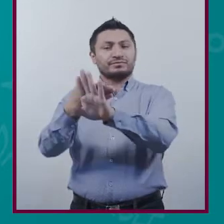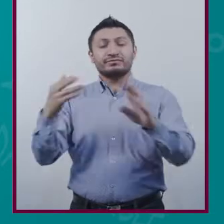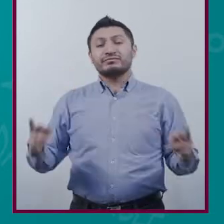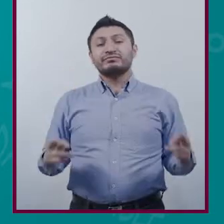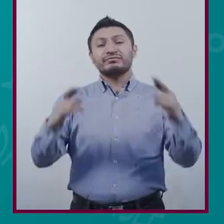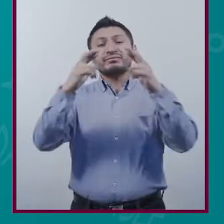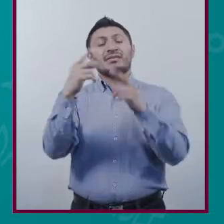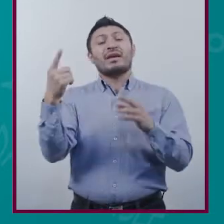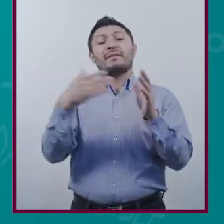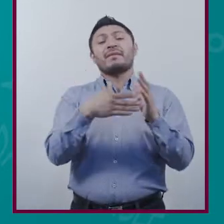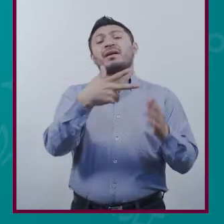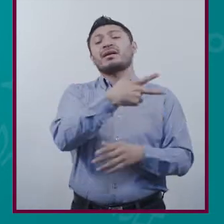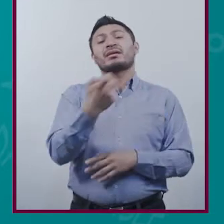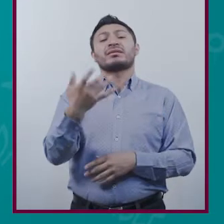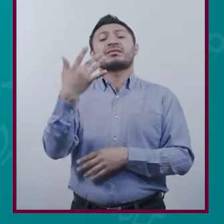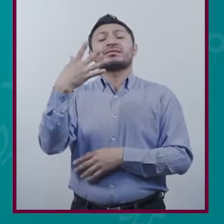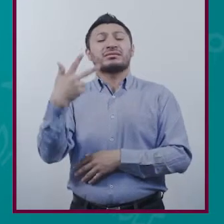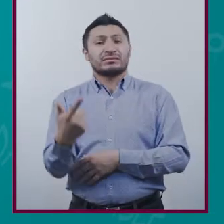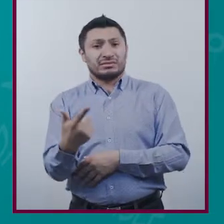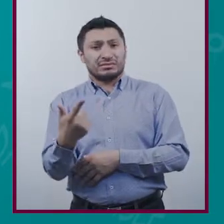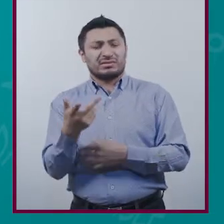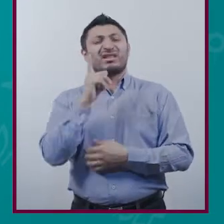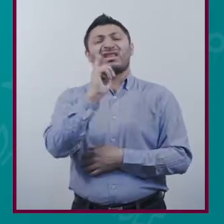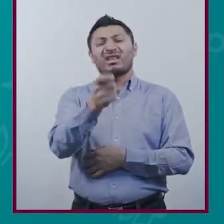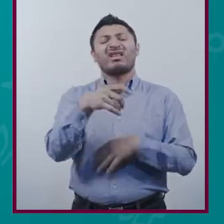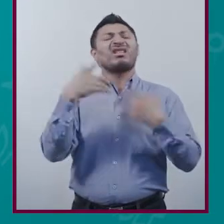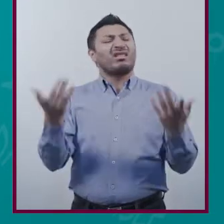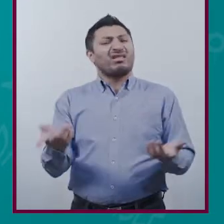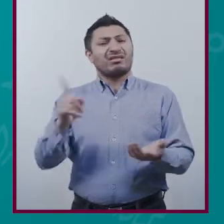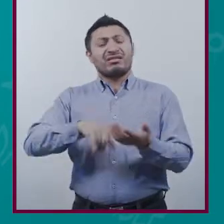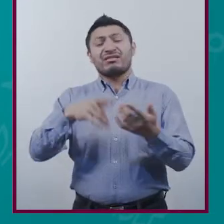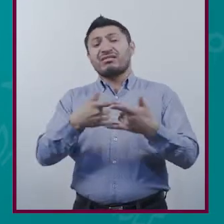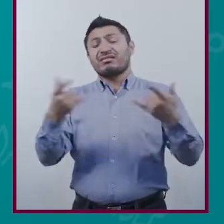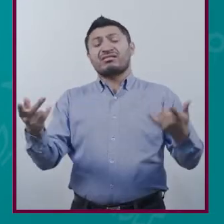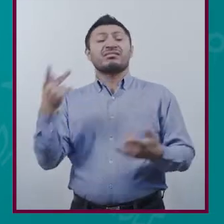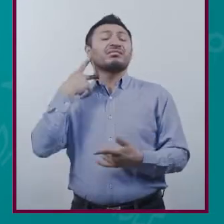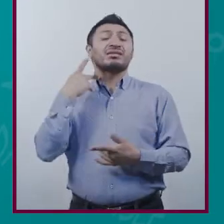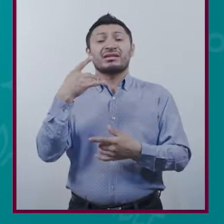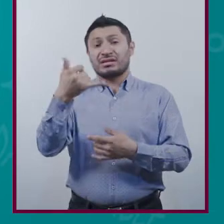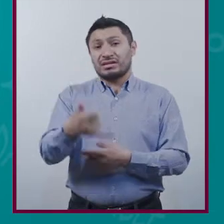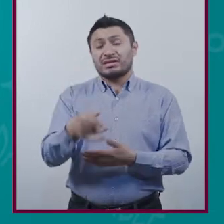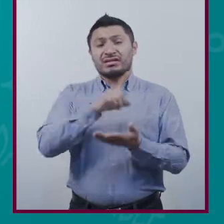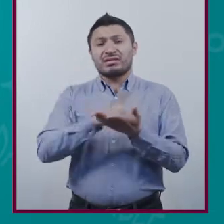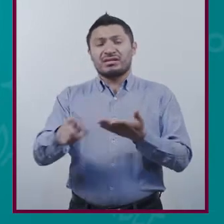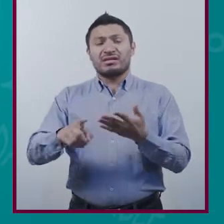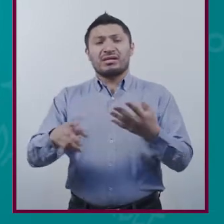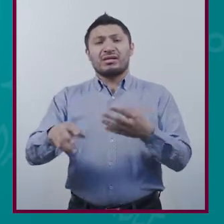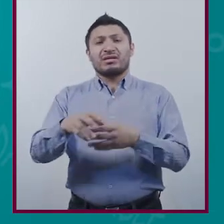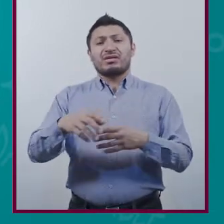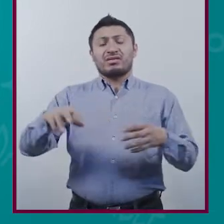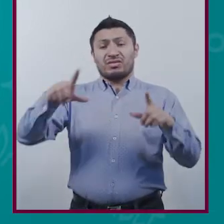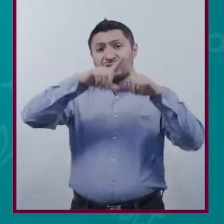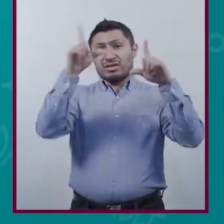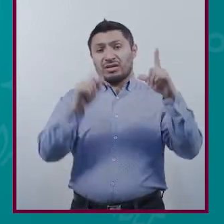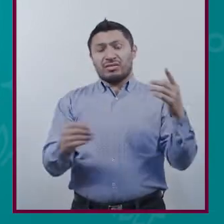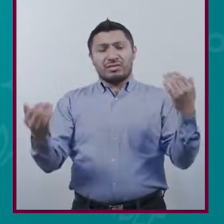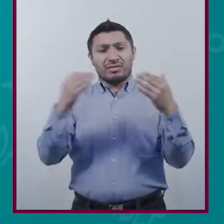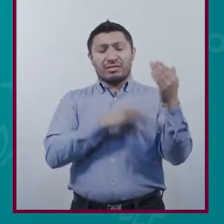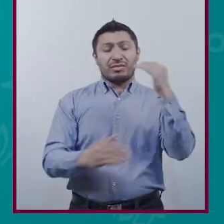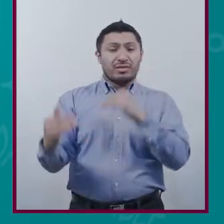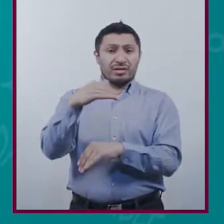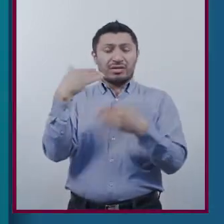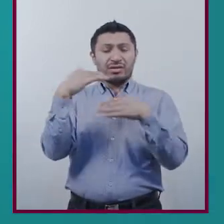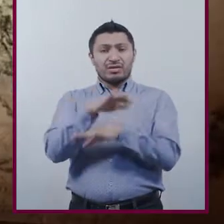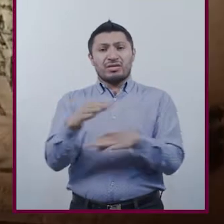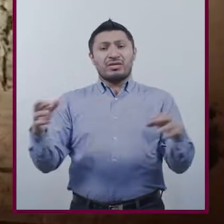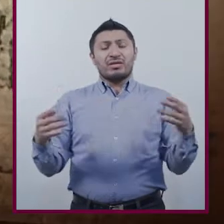en 1857? ¿Qué significó en la historia política y del derecho el triunfo de la República sobre las ideas de un Estado